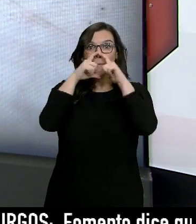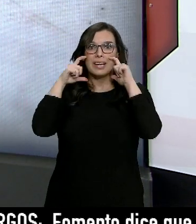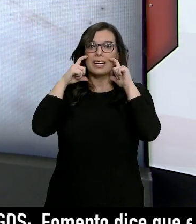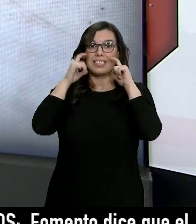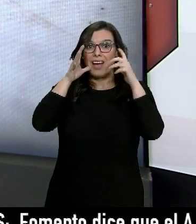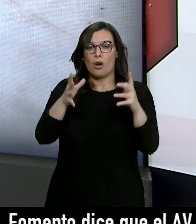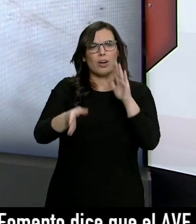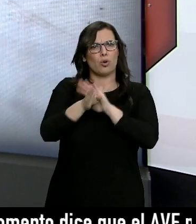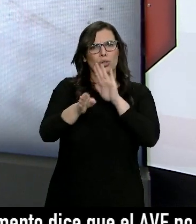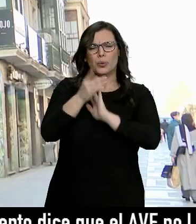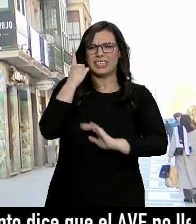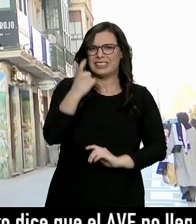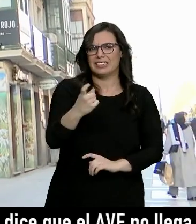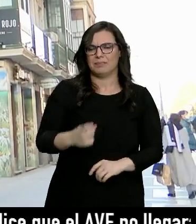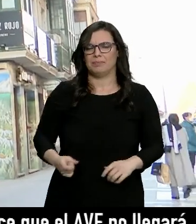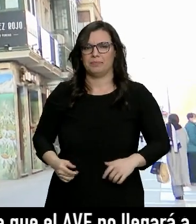imprescindibles.